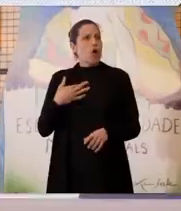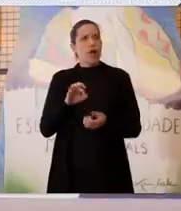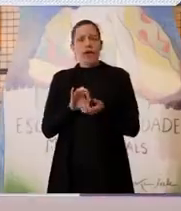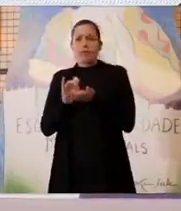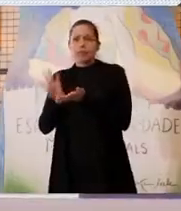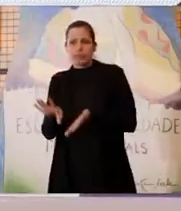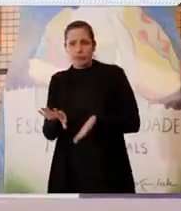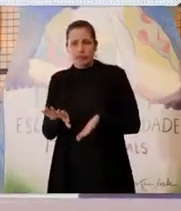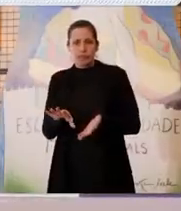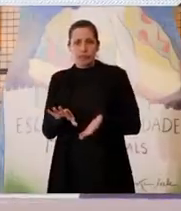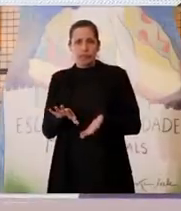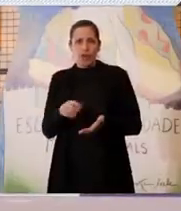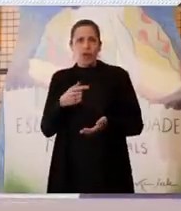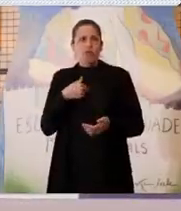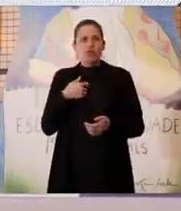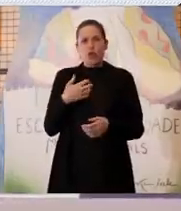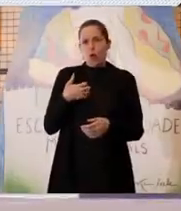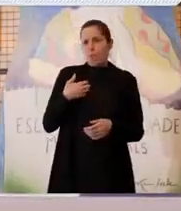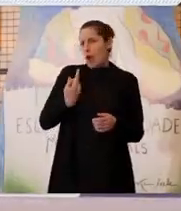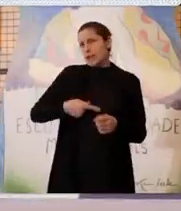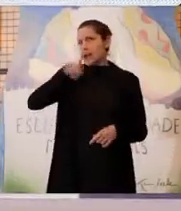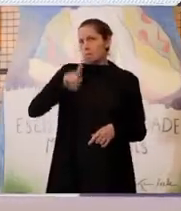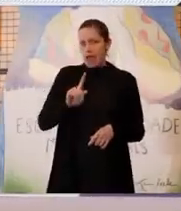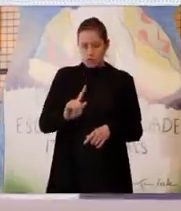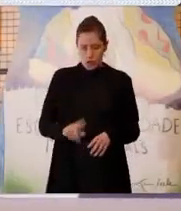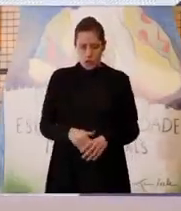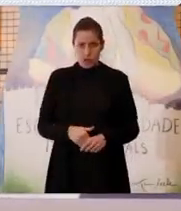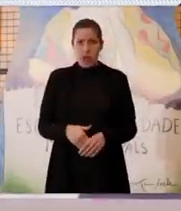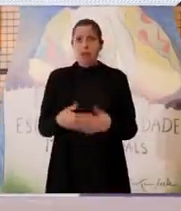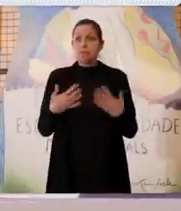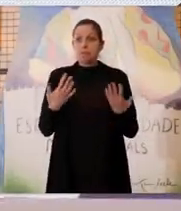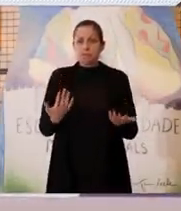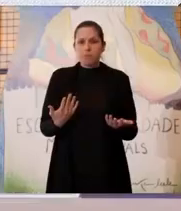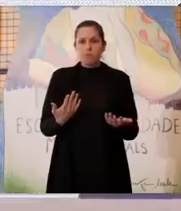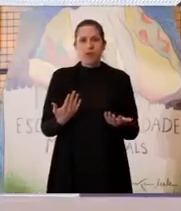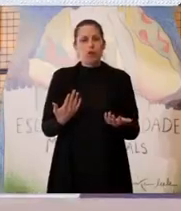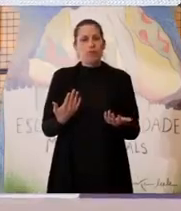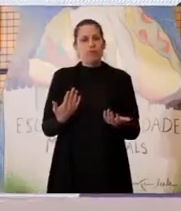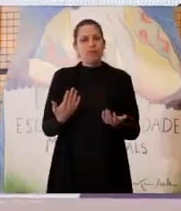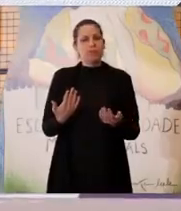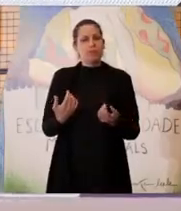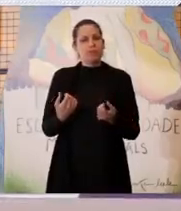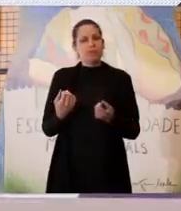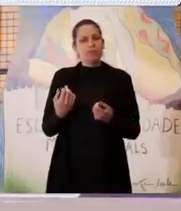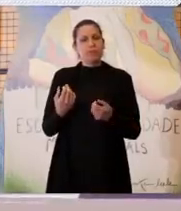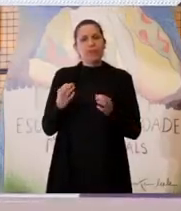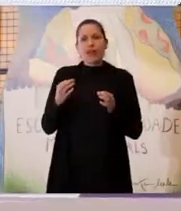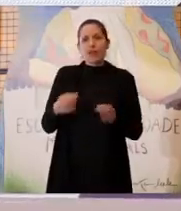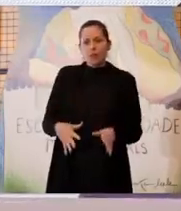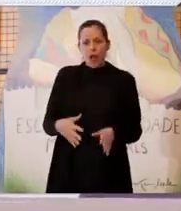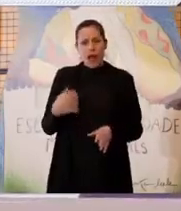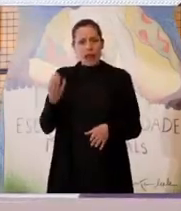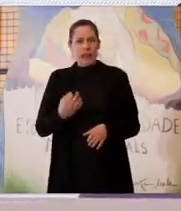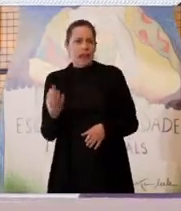yo no soy la que más eh Pero por eso pero si no se pone Coto de alguna manera igual que se ha puesto Coto